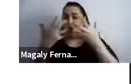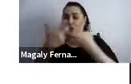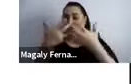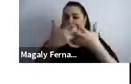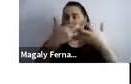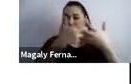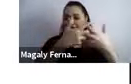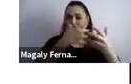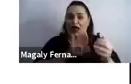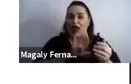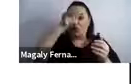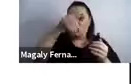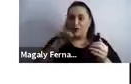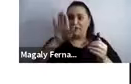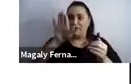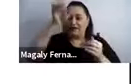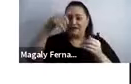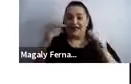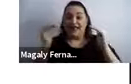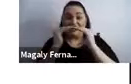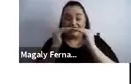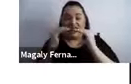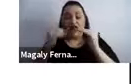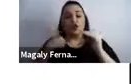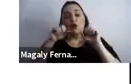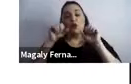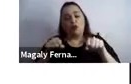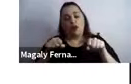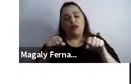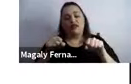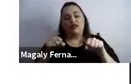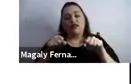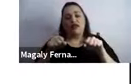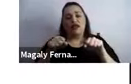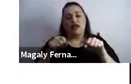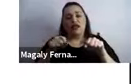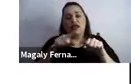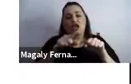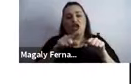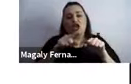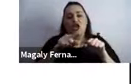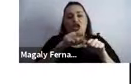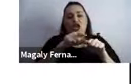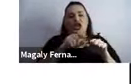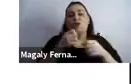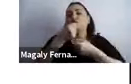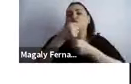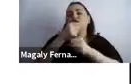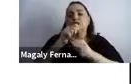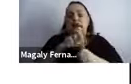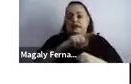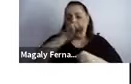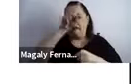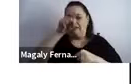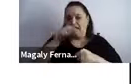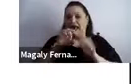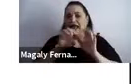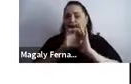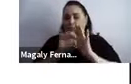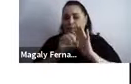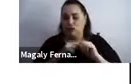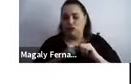curvas de equidad. Uno puede estar, por ejemplo, en un municipio, vamos a poner en